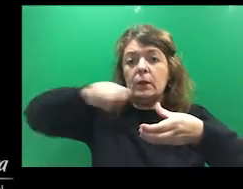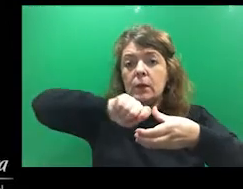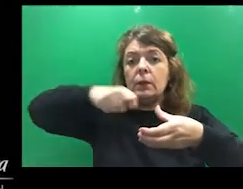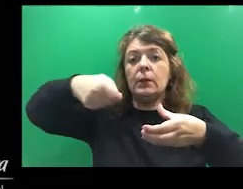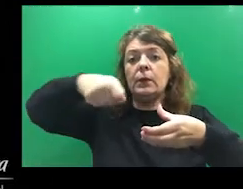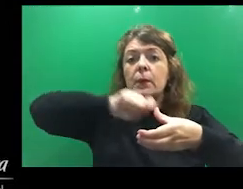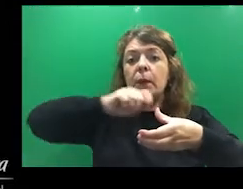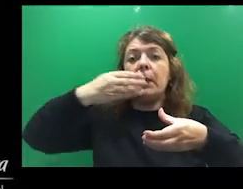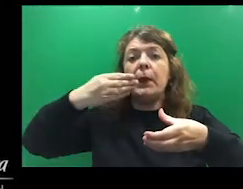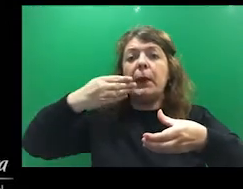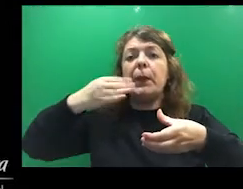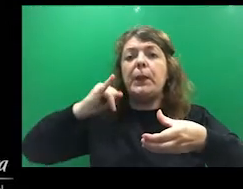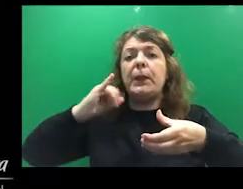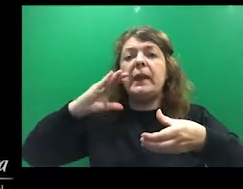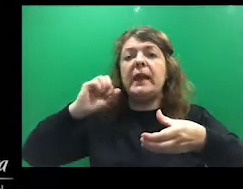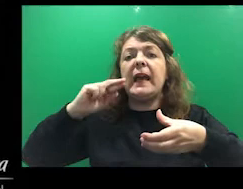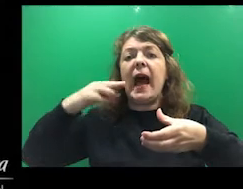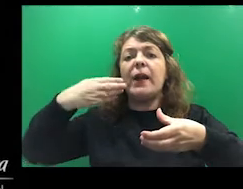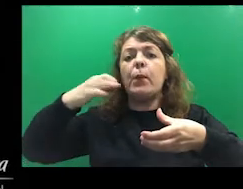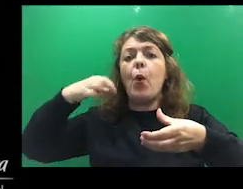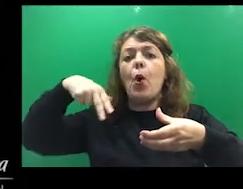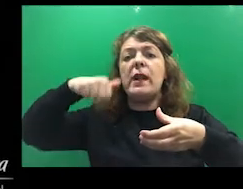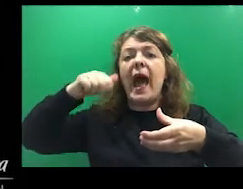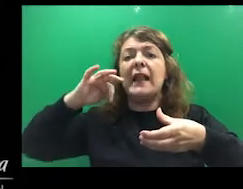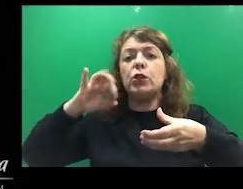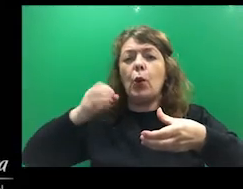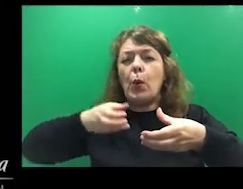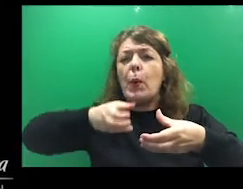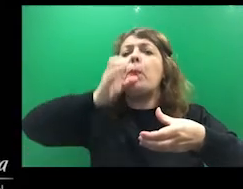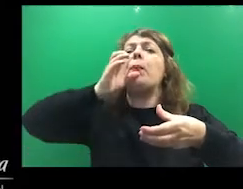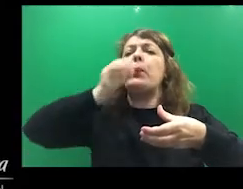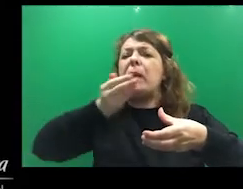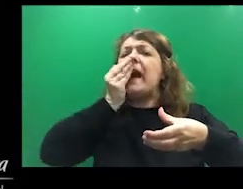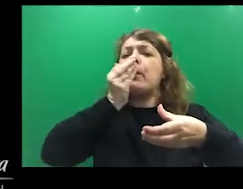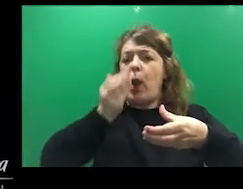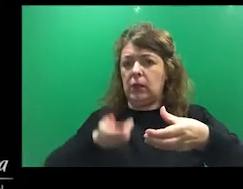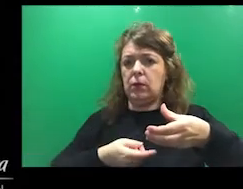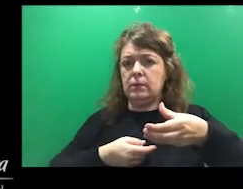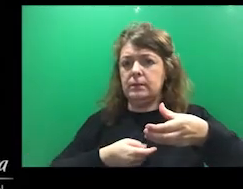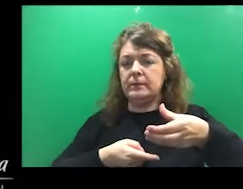Hay que echar 2 cucharadas de bicarbonato